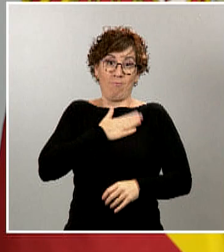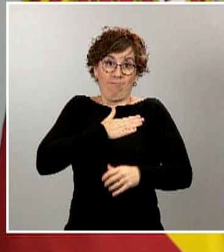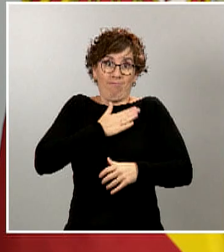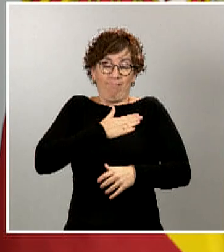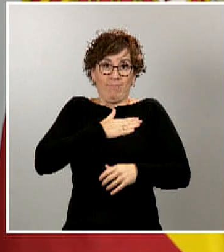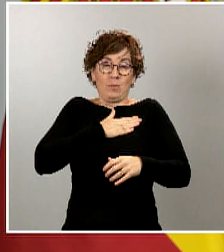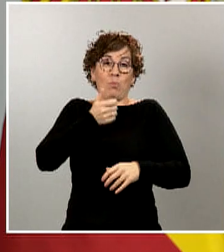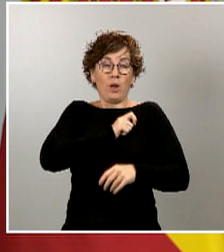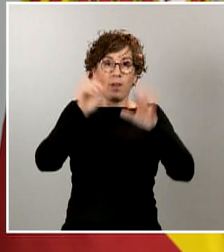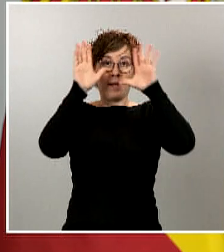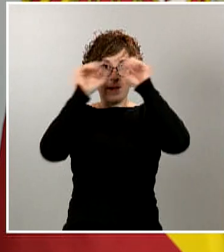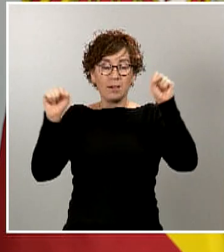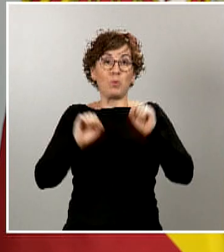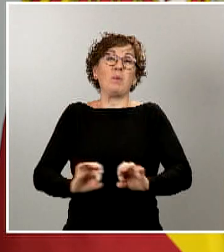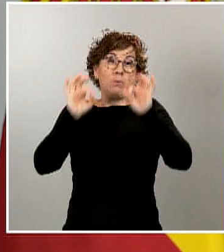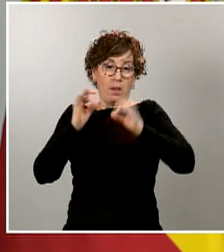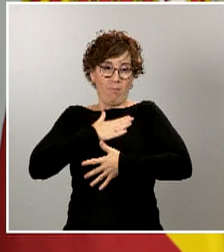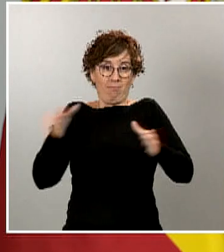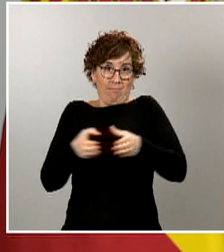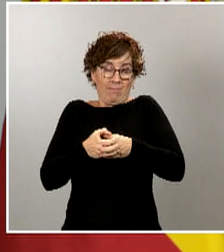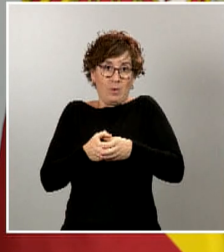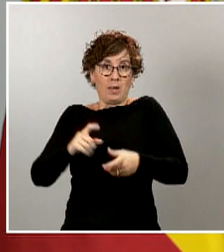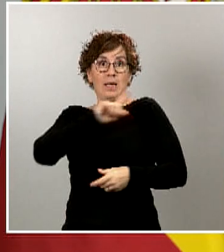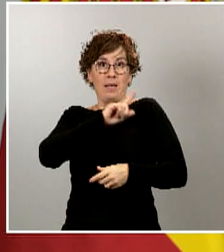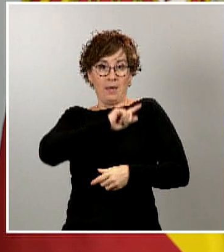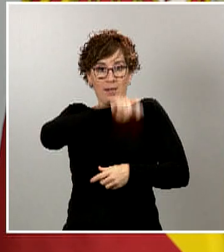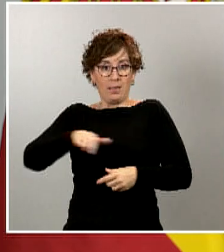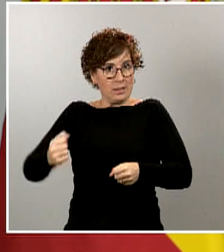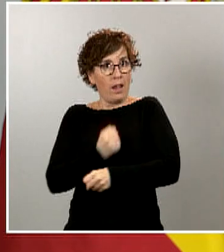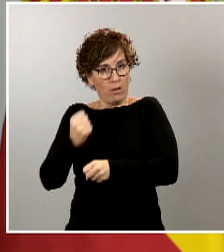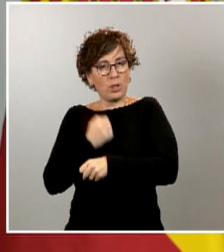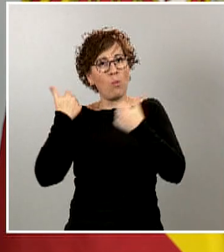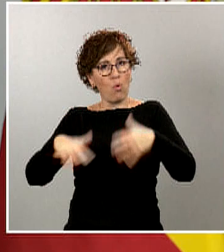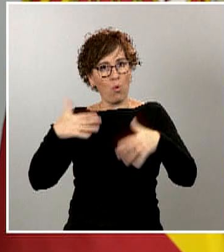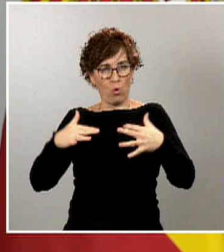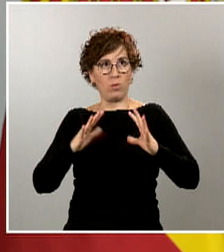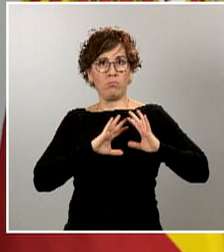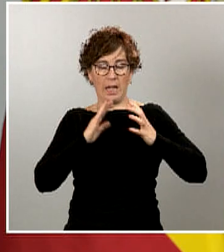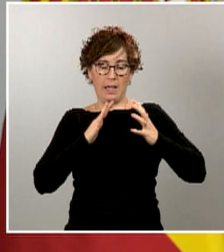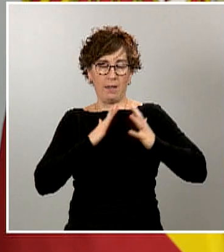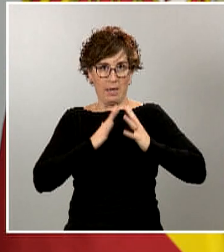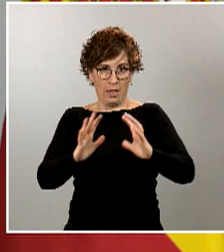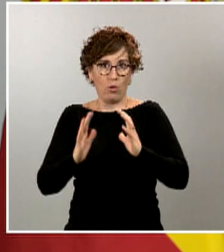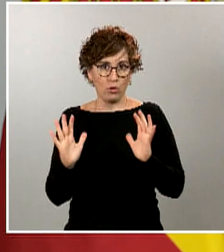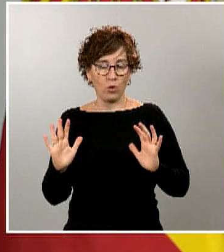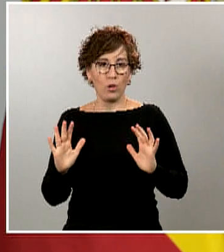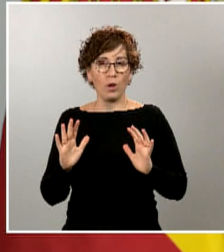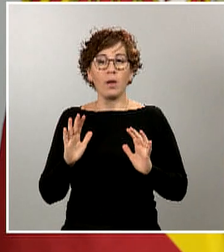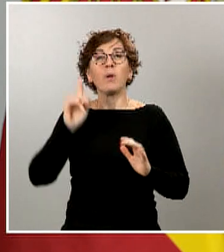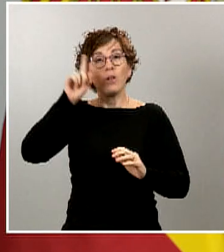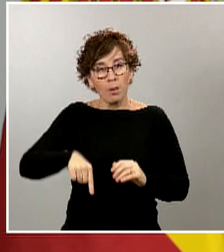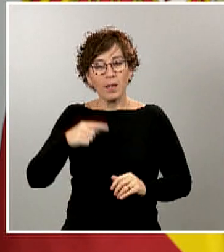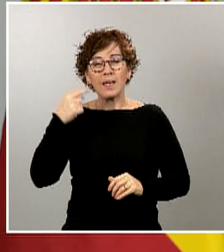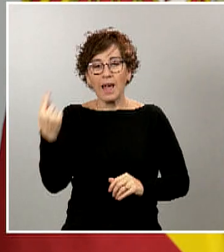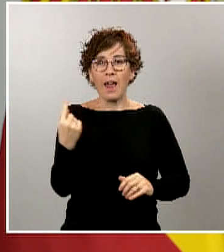ellas, a las Fuerzas Armadas, que están haciendo ese trabajo con esa enorme generosidad, y sobre todo a todos y cada uno de los ciudadanos